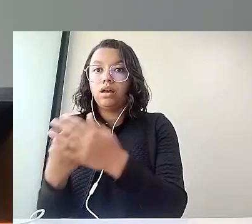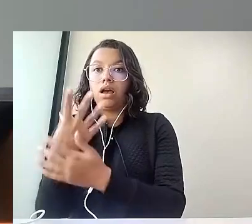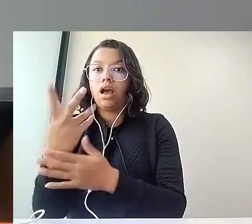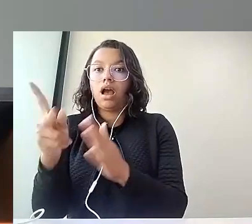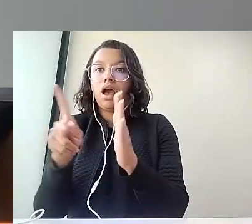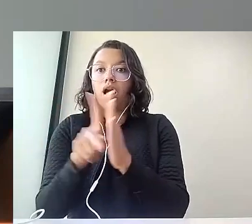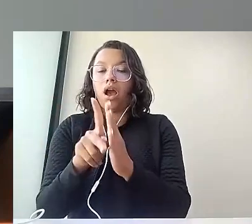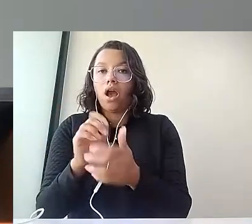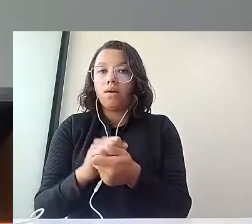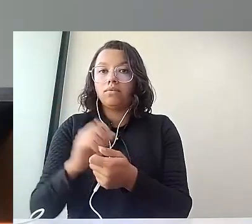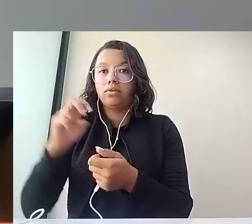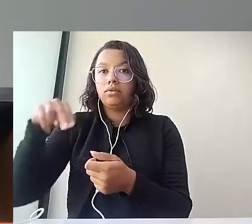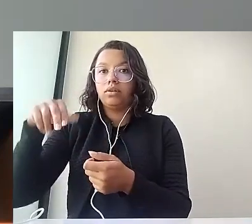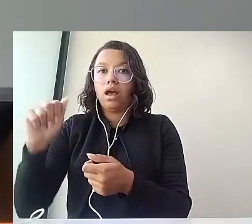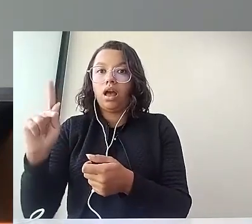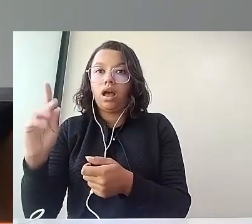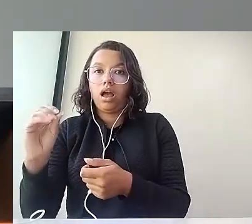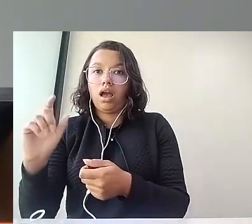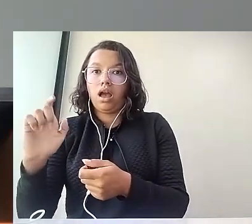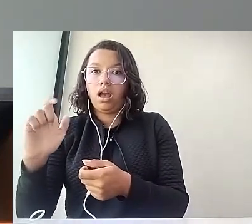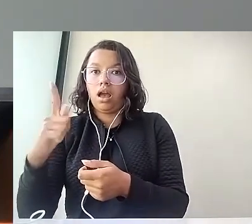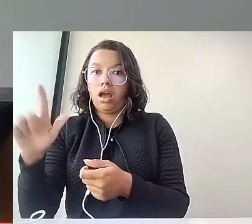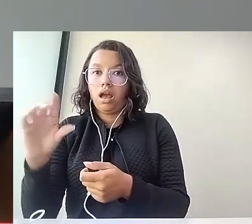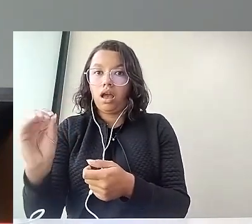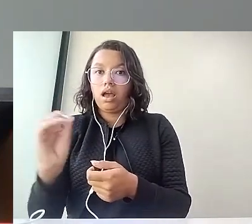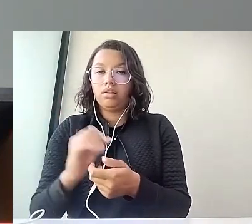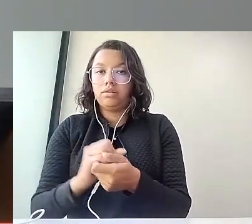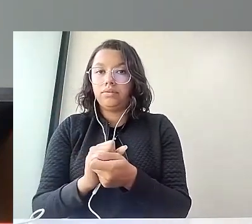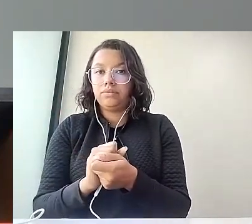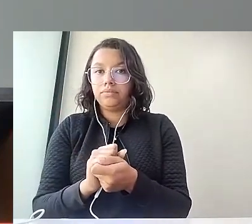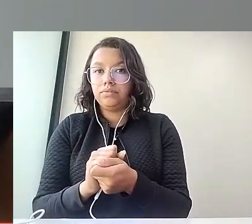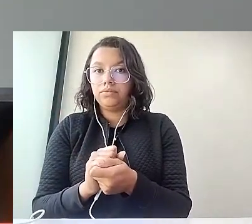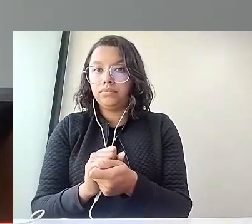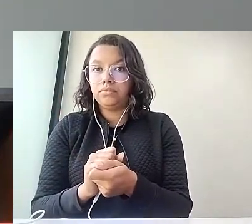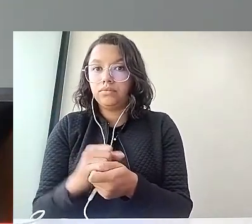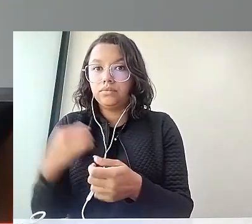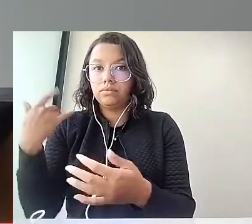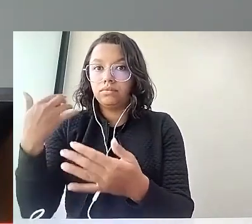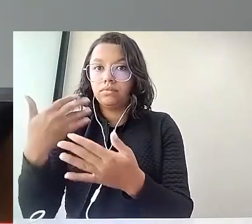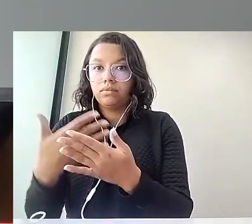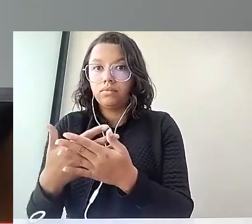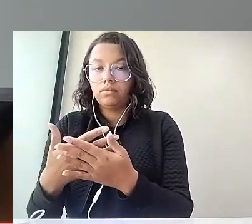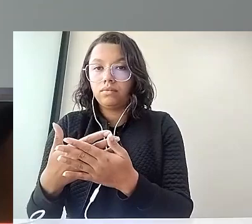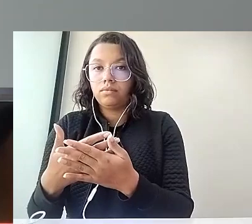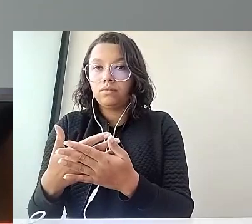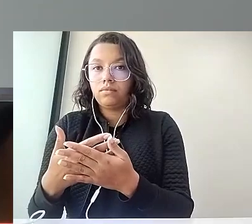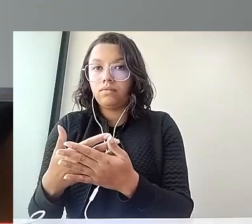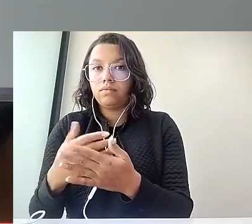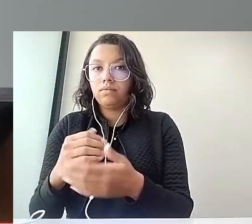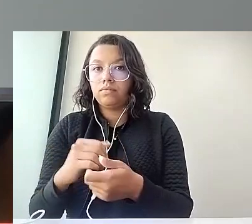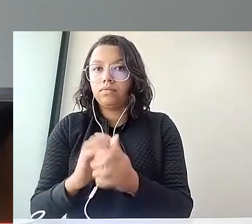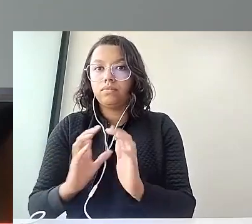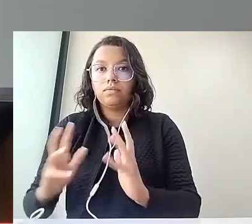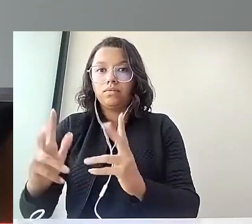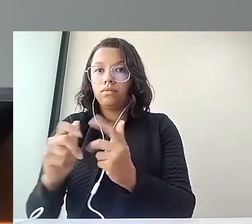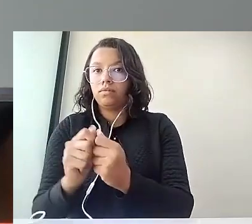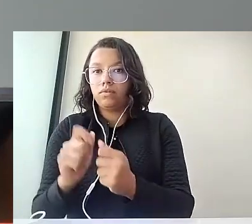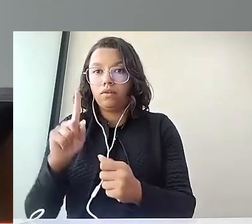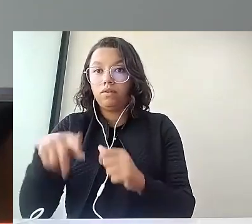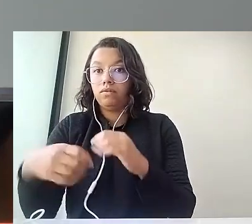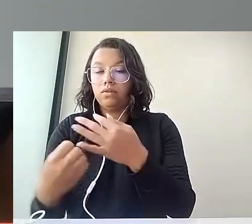Napoleón, de la ley del 28 de Pluvios del año 8. Es decir, que todo eso fue